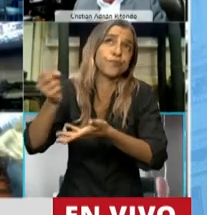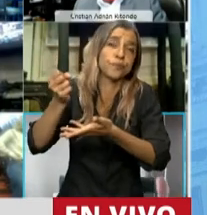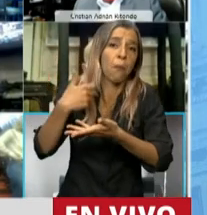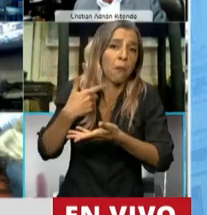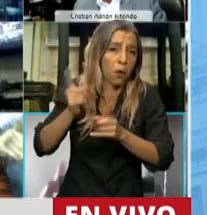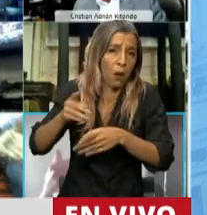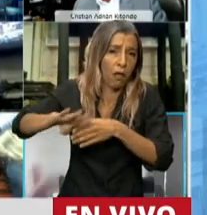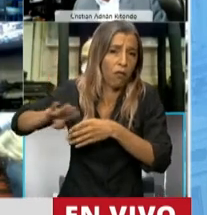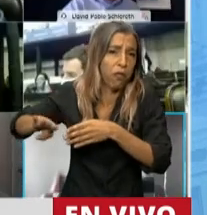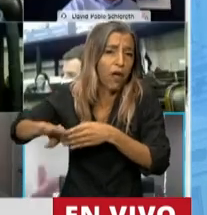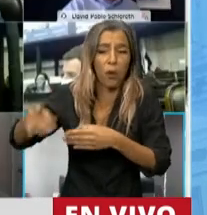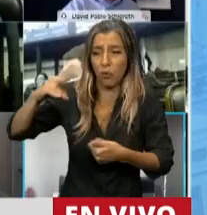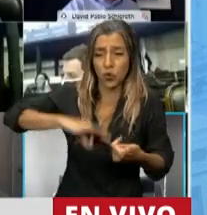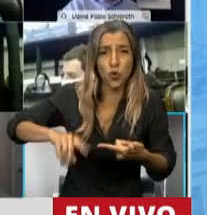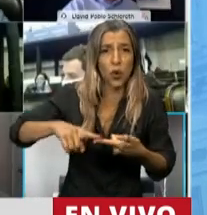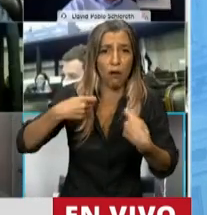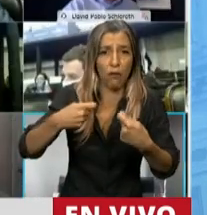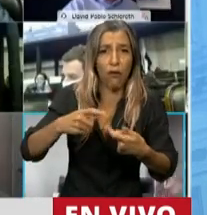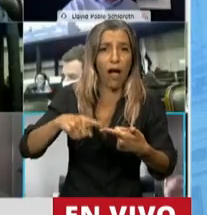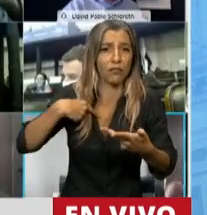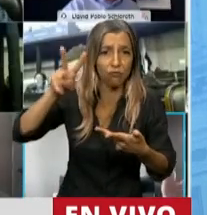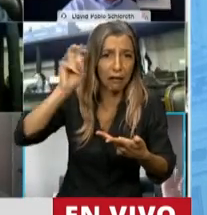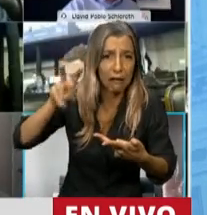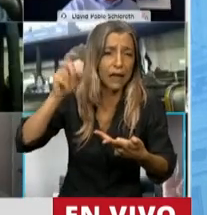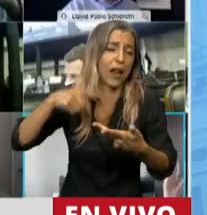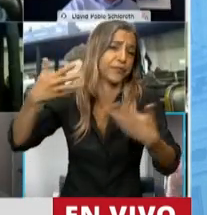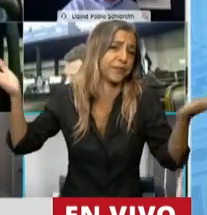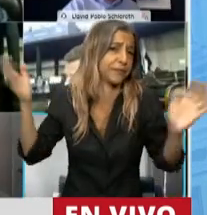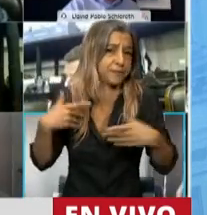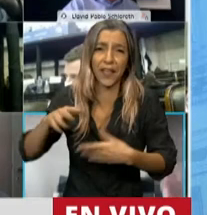pagar sueldos, alquileres, gastos, sino también